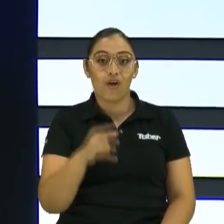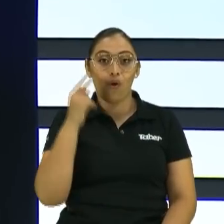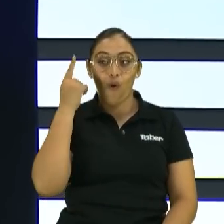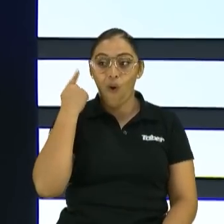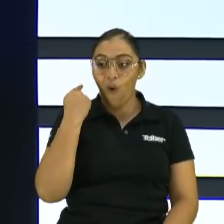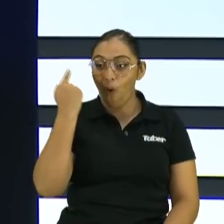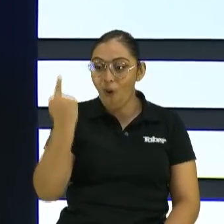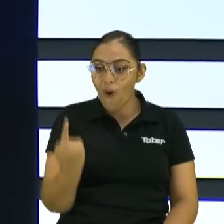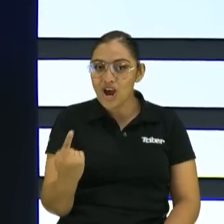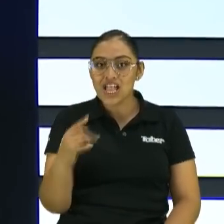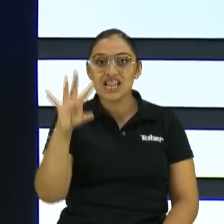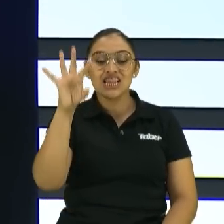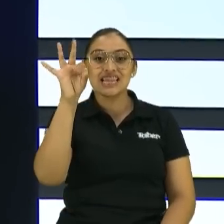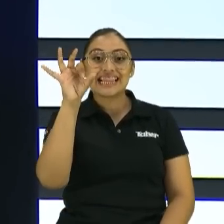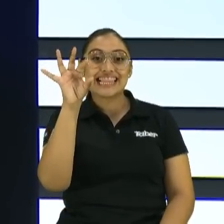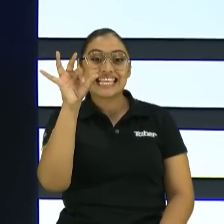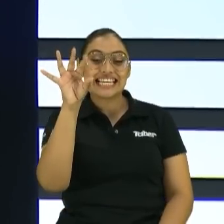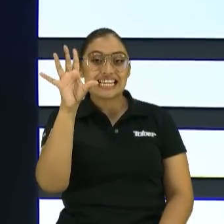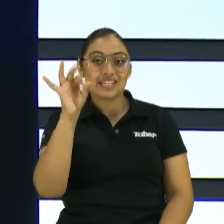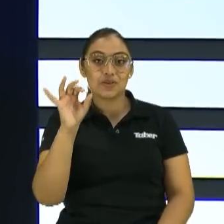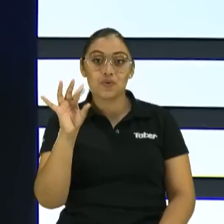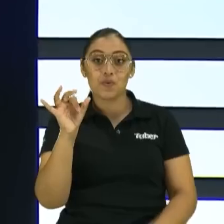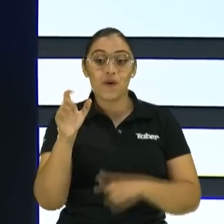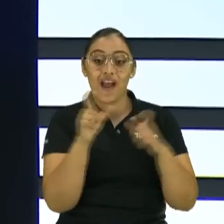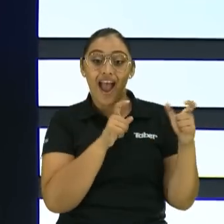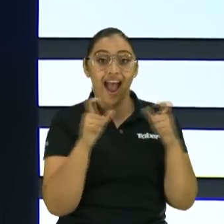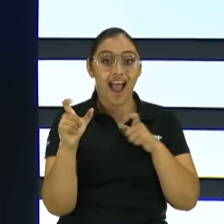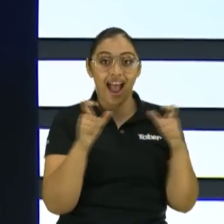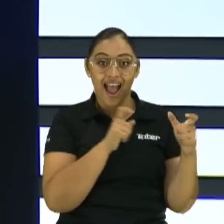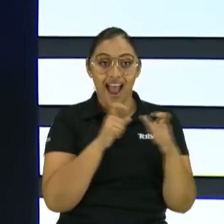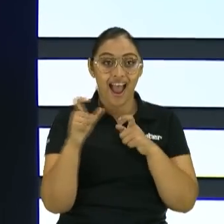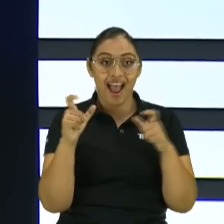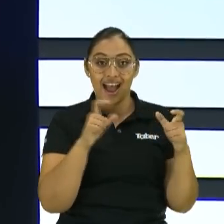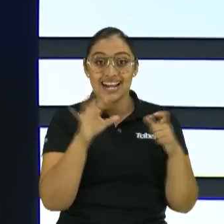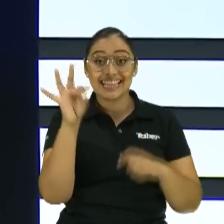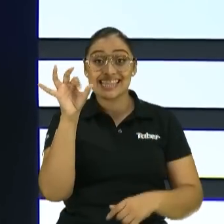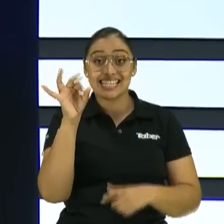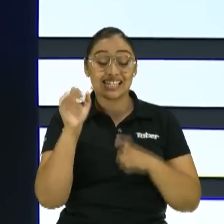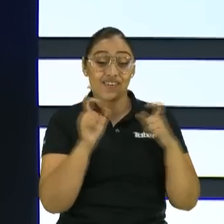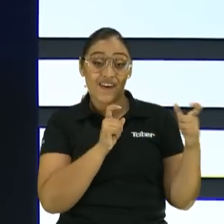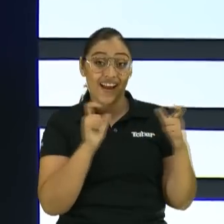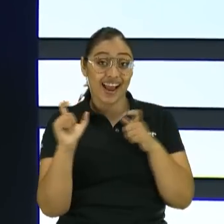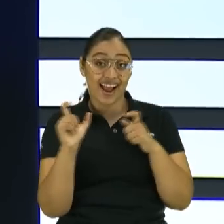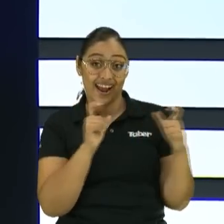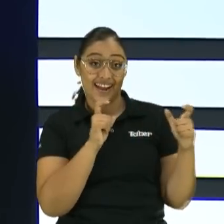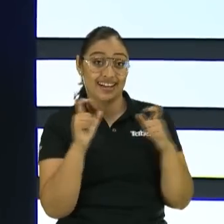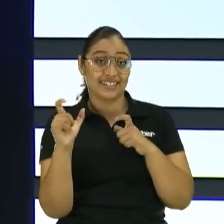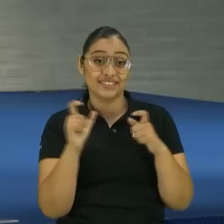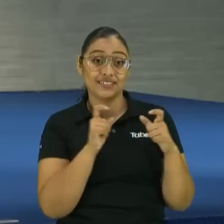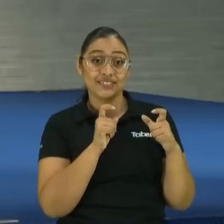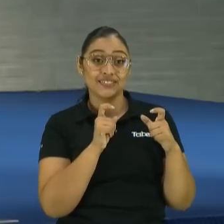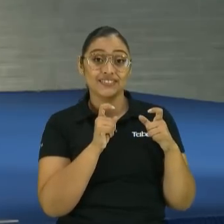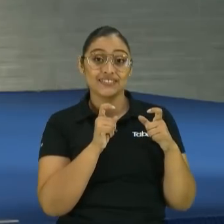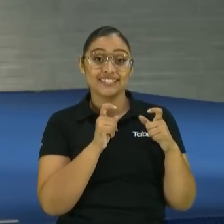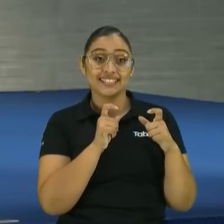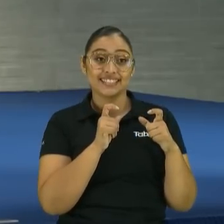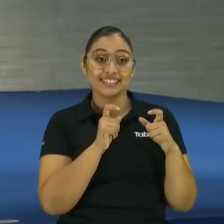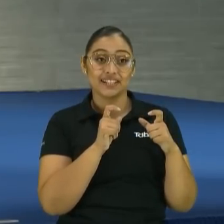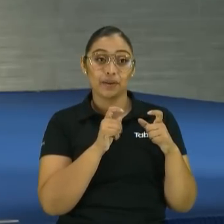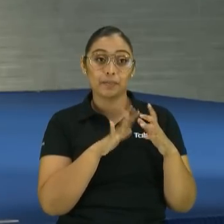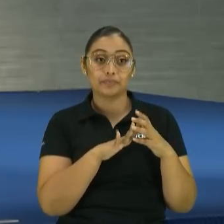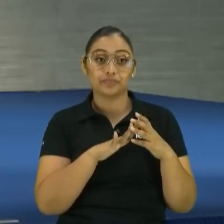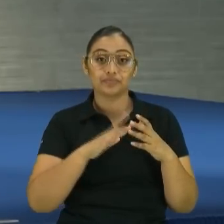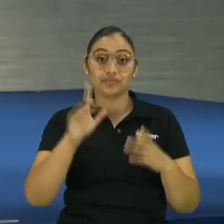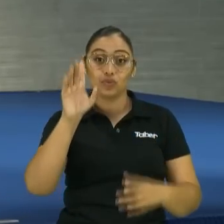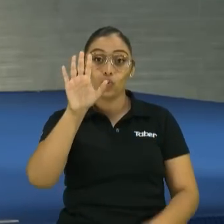años con los Chicago Bulls en la cancha de tres cuartos de cancha a